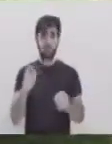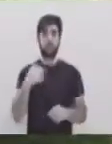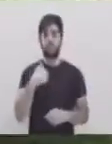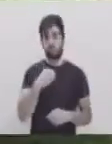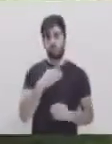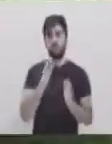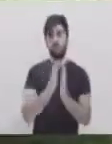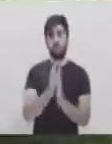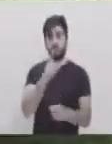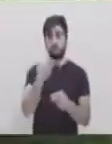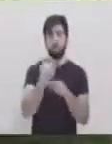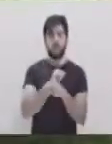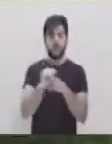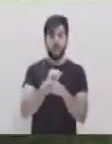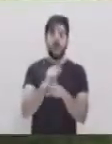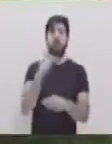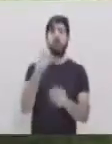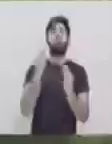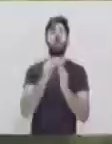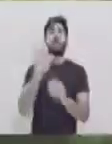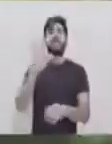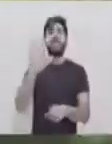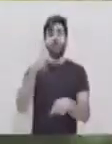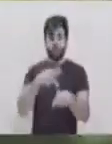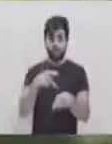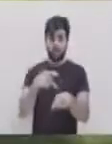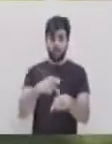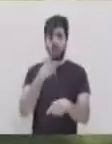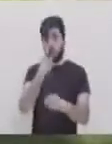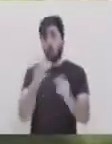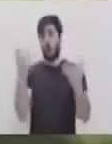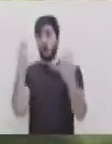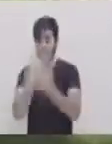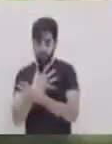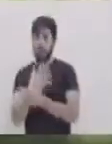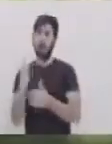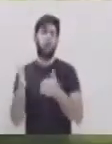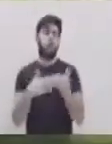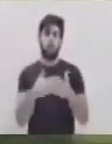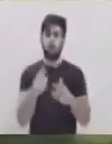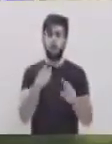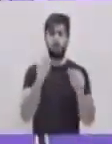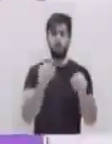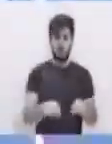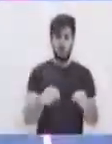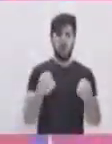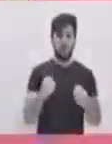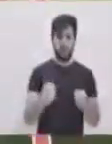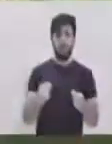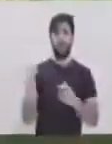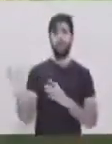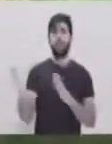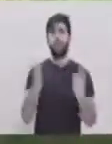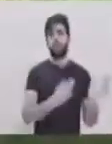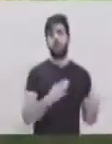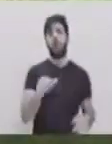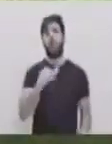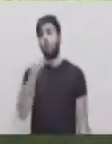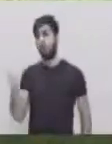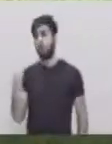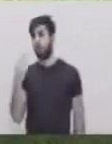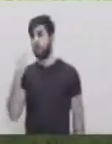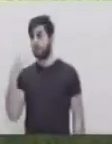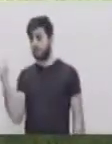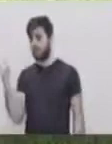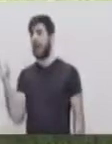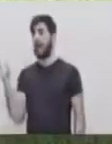casa practiques este ejercicio 5 veces. Recuerda que si te confundes, puedes volver a empezar. Hoy vamos a jugar el rey